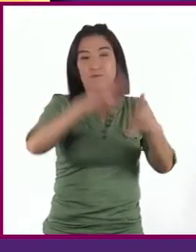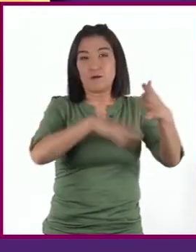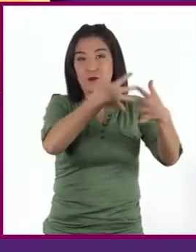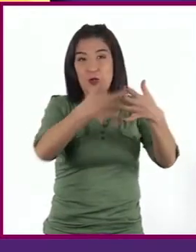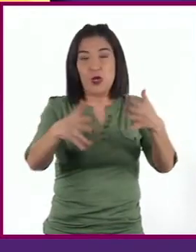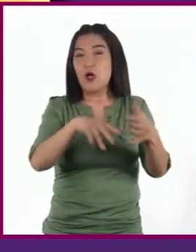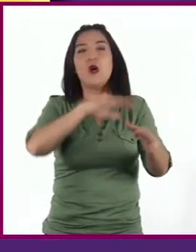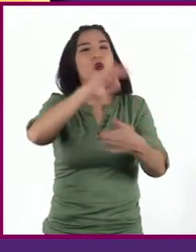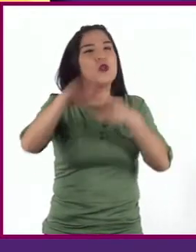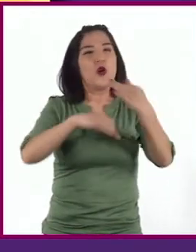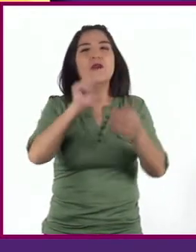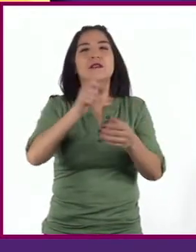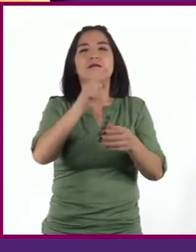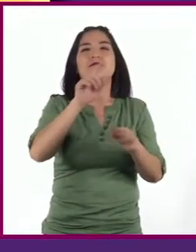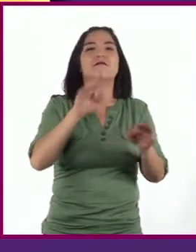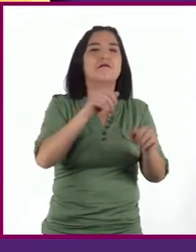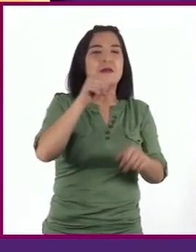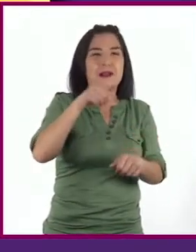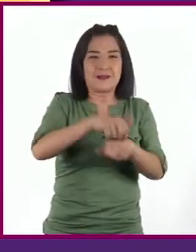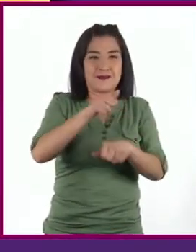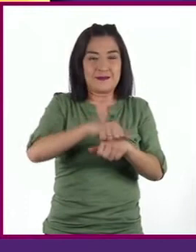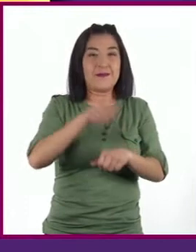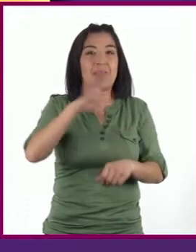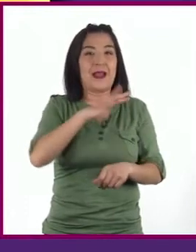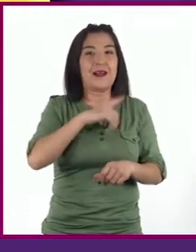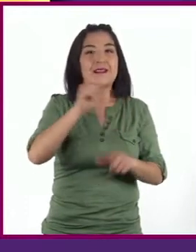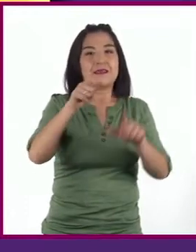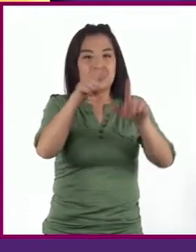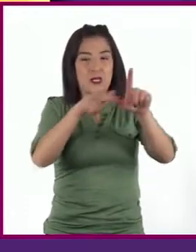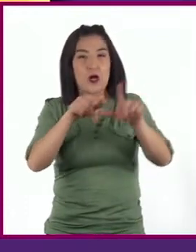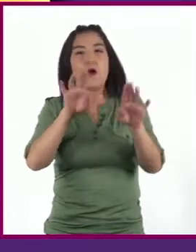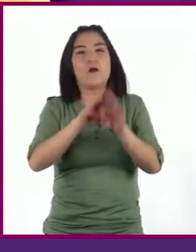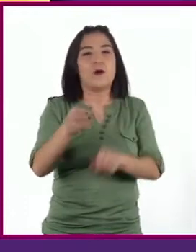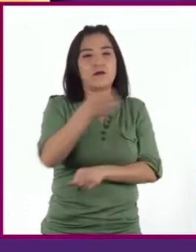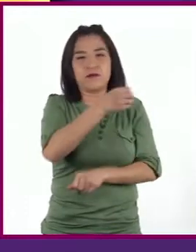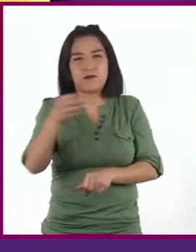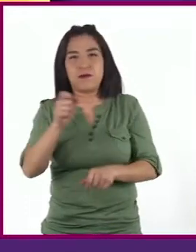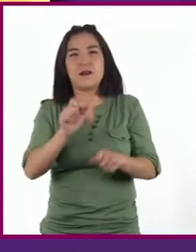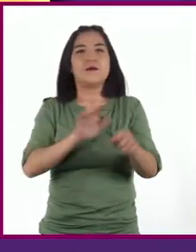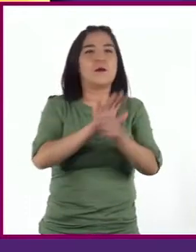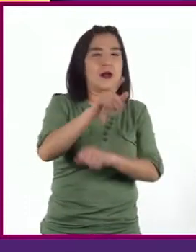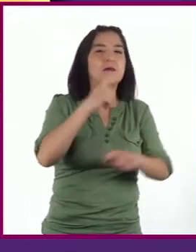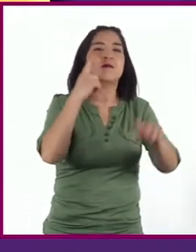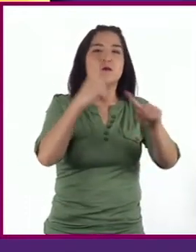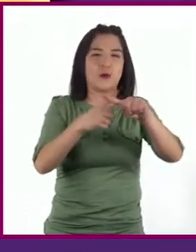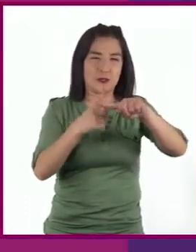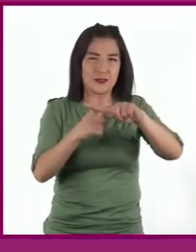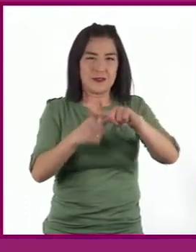los valores, tanto de las abscisas como de las ordenadas, serán positivos.